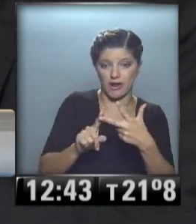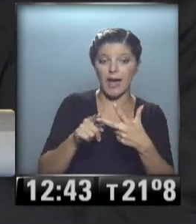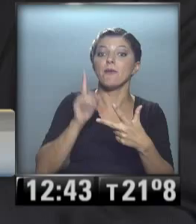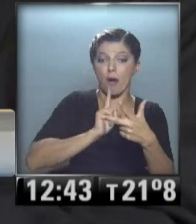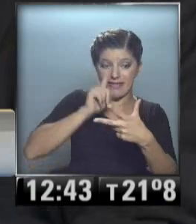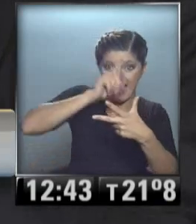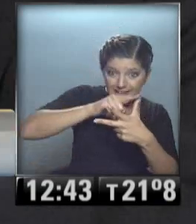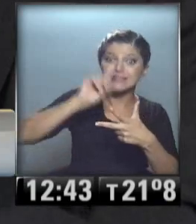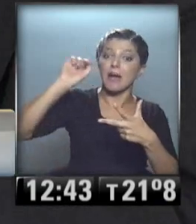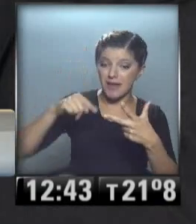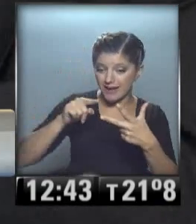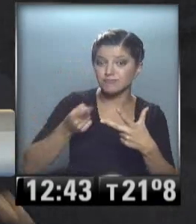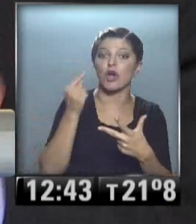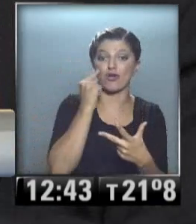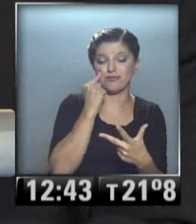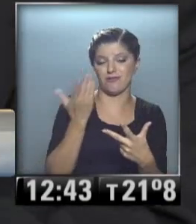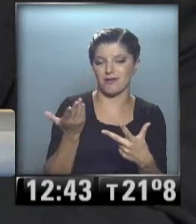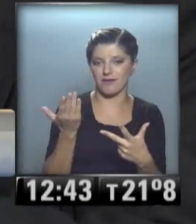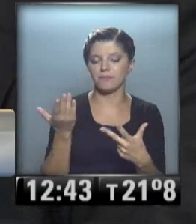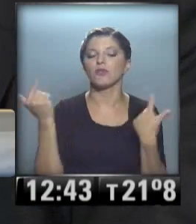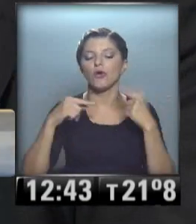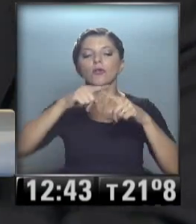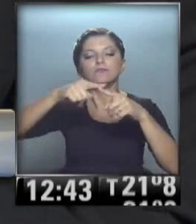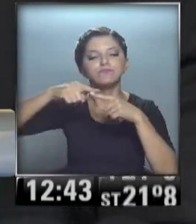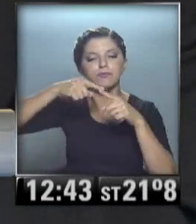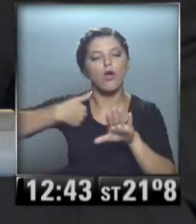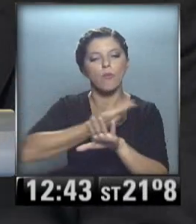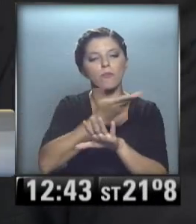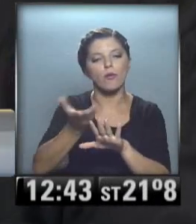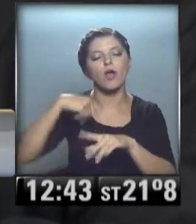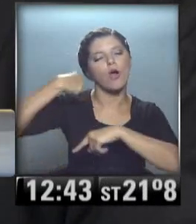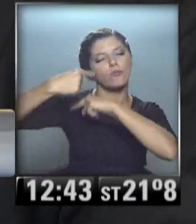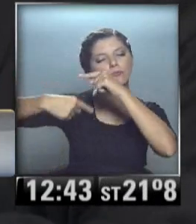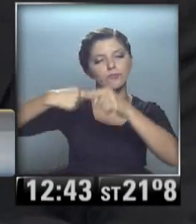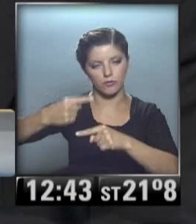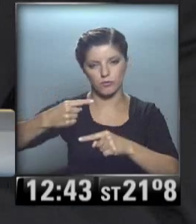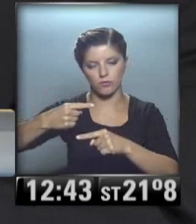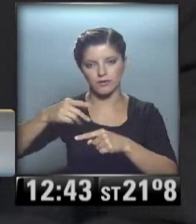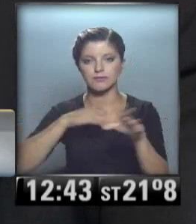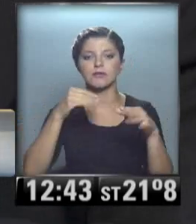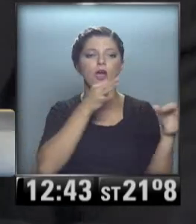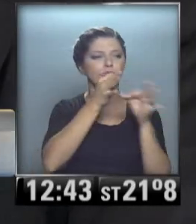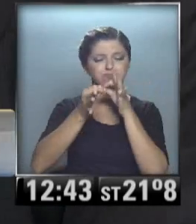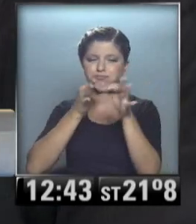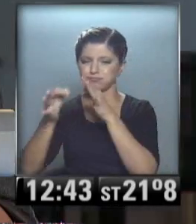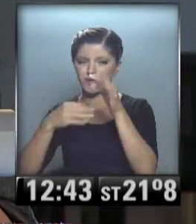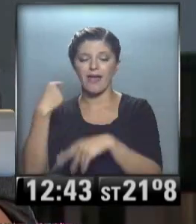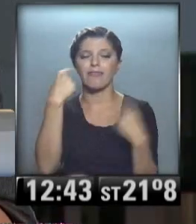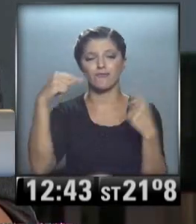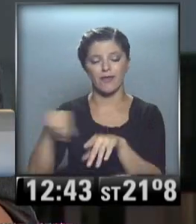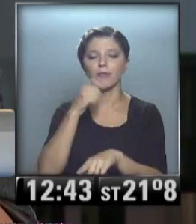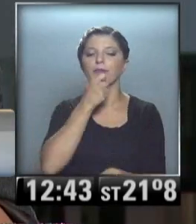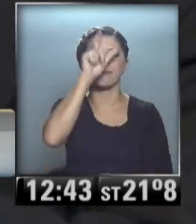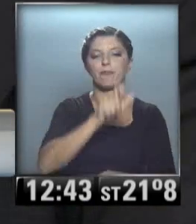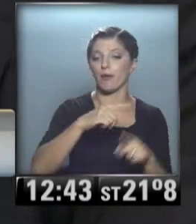Totalmente. Y la discusión pública sigue estando, pareciera inclusive entre grandes debates entre